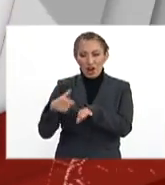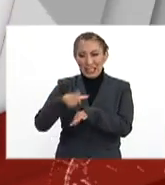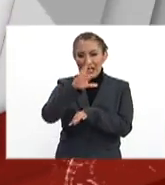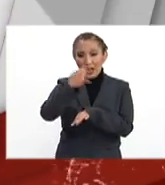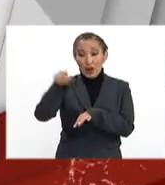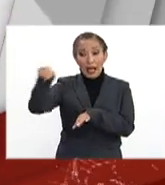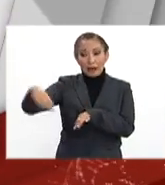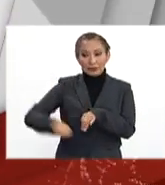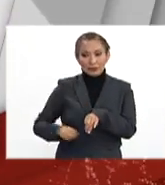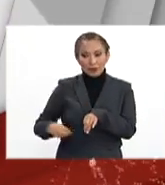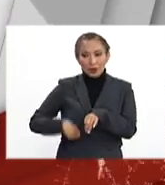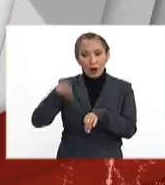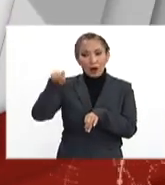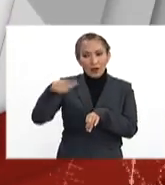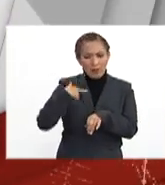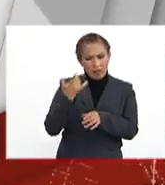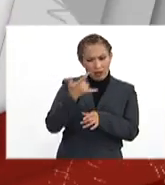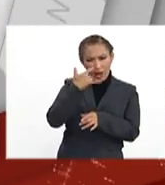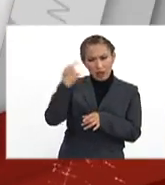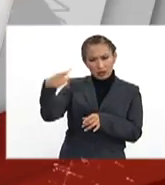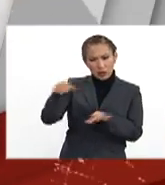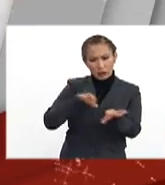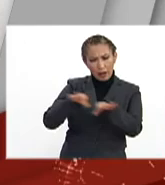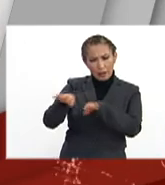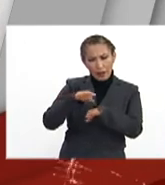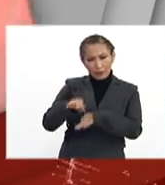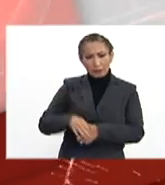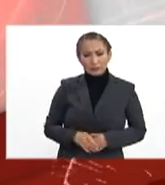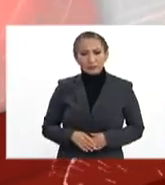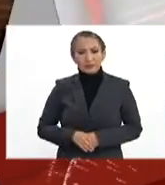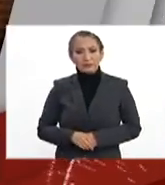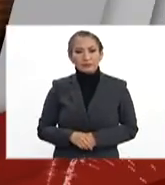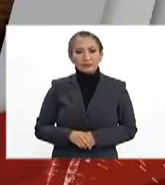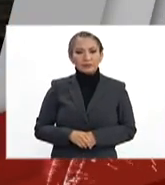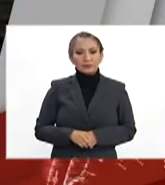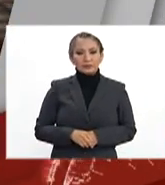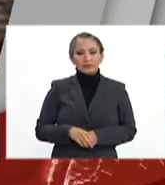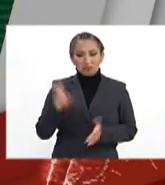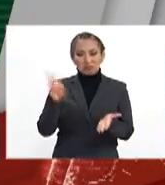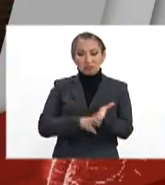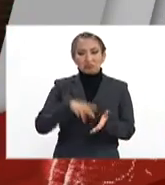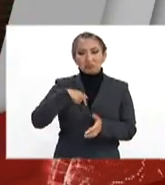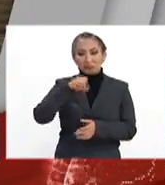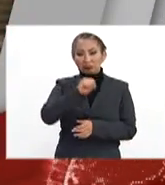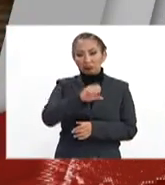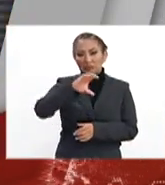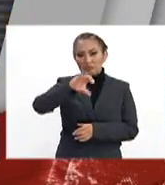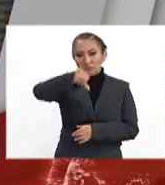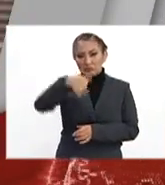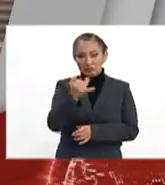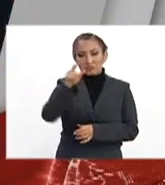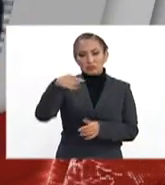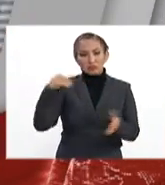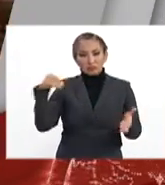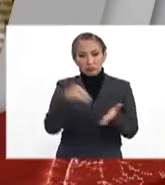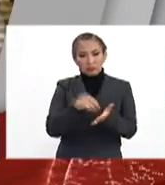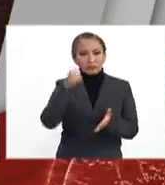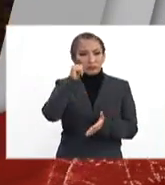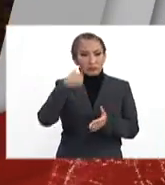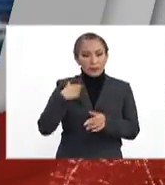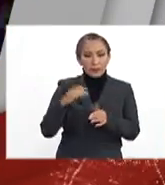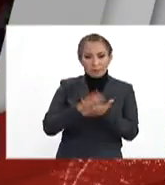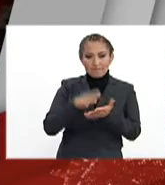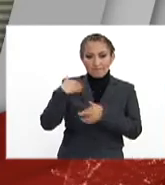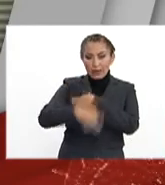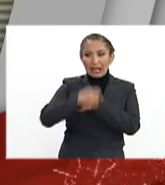Quintana Roo acusada de desempeño irregular de funciones públicas. Avala la Suprema Corte de Justicia que se aplique prisión preventiva